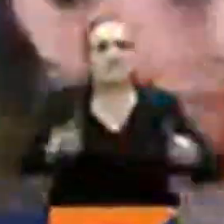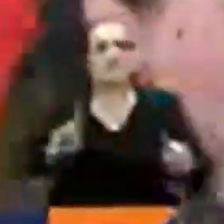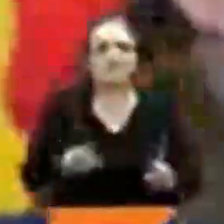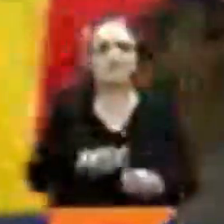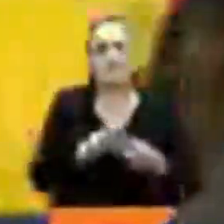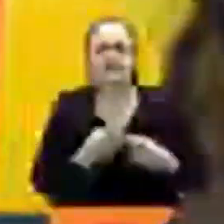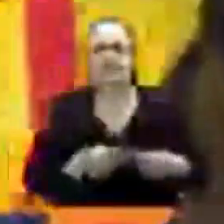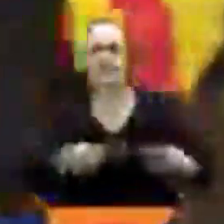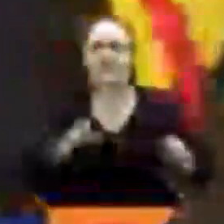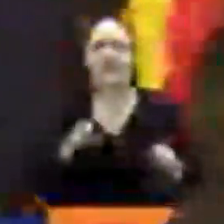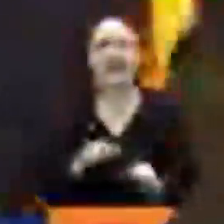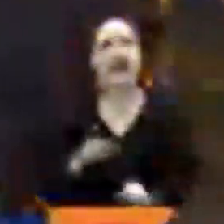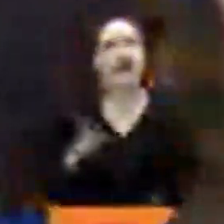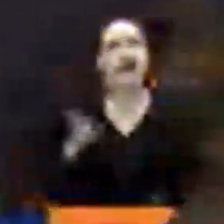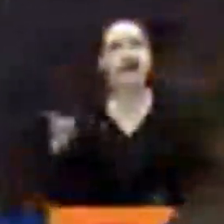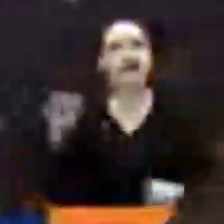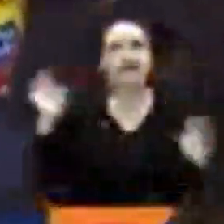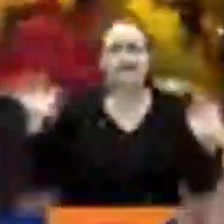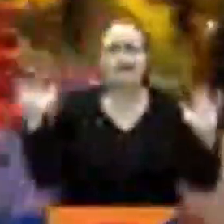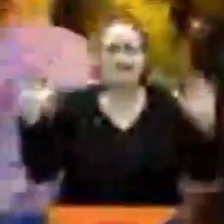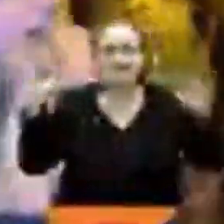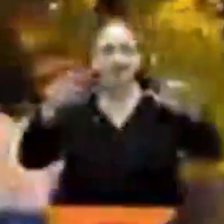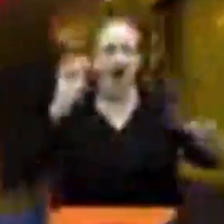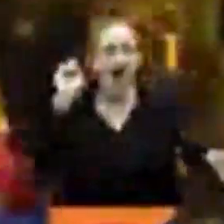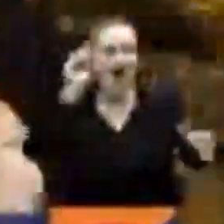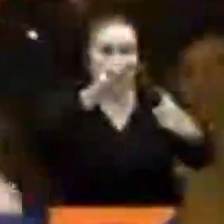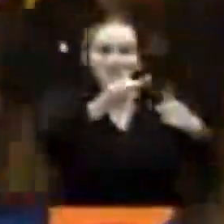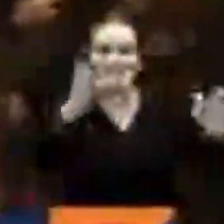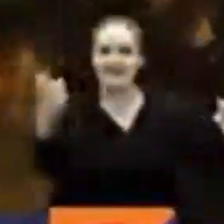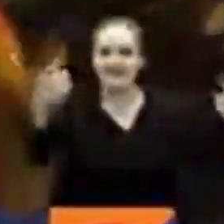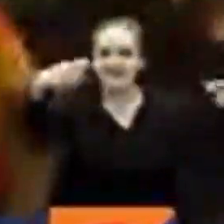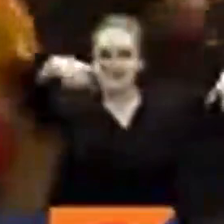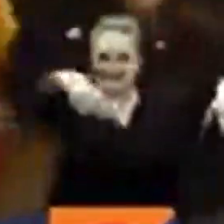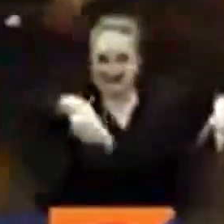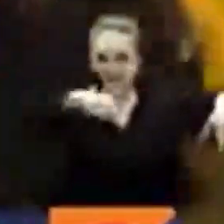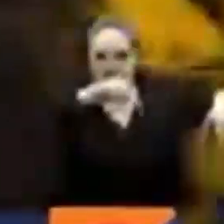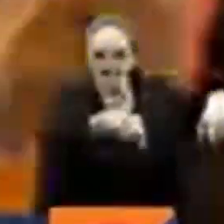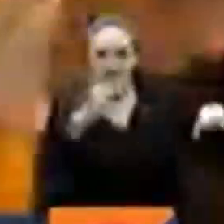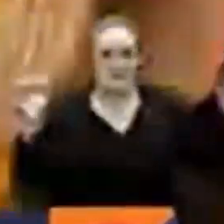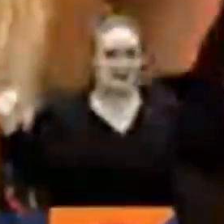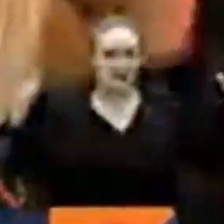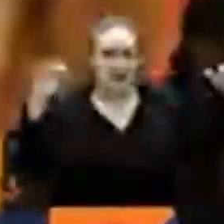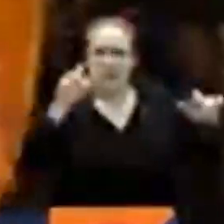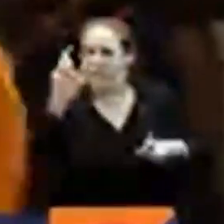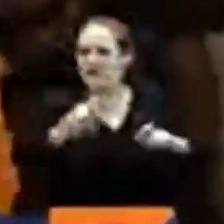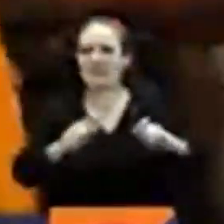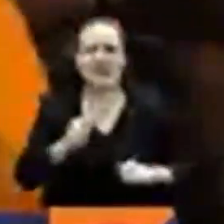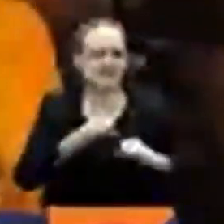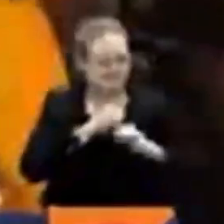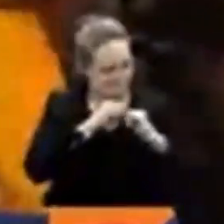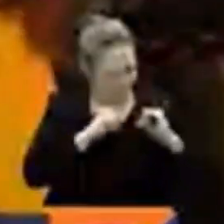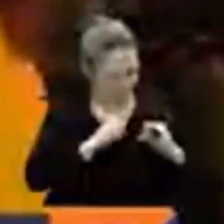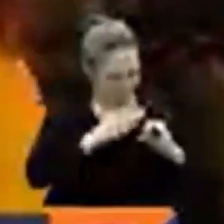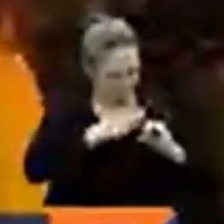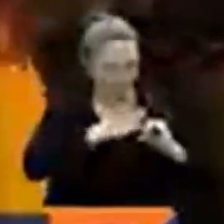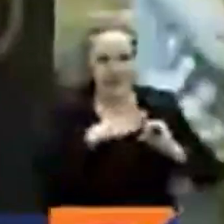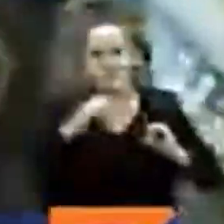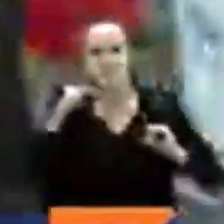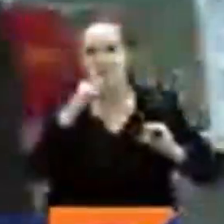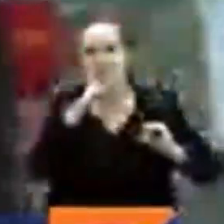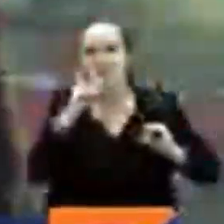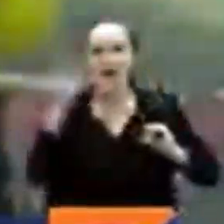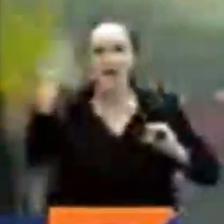Y la movilización hacia el Hernán Ramírez Villegas fue toda una travesía. Allí su gente, la gente de corazón rojo y amarillo,